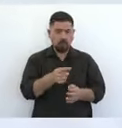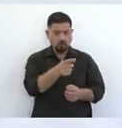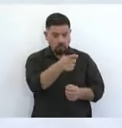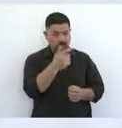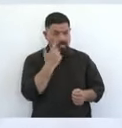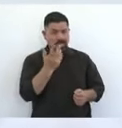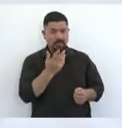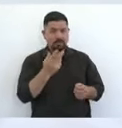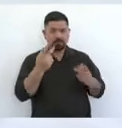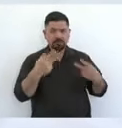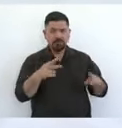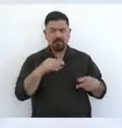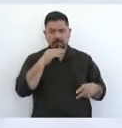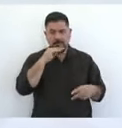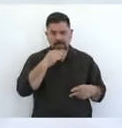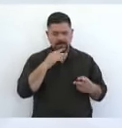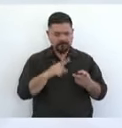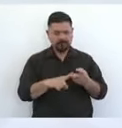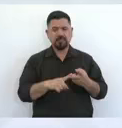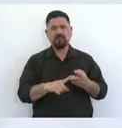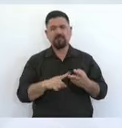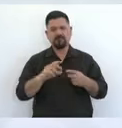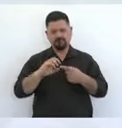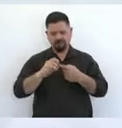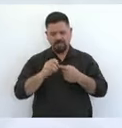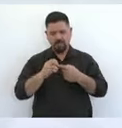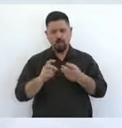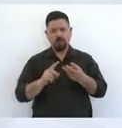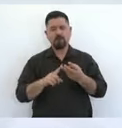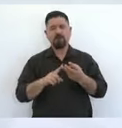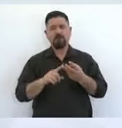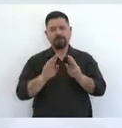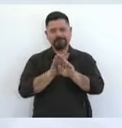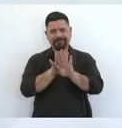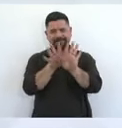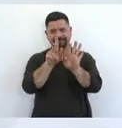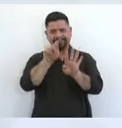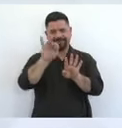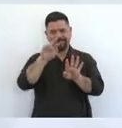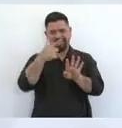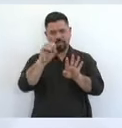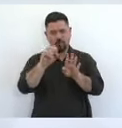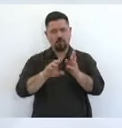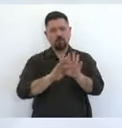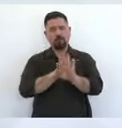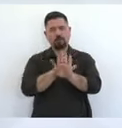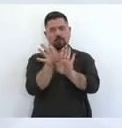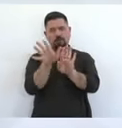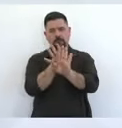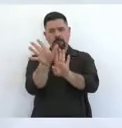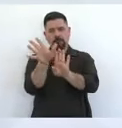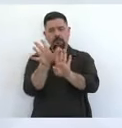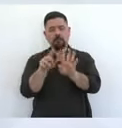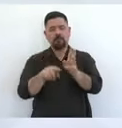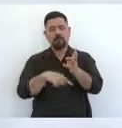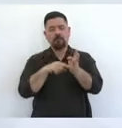maíz, frijol, trigo, leche, que pueda vender a un precio justo.